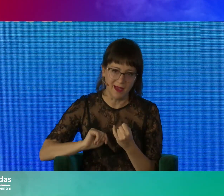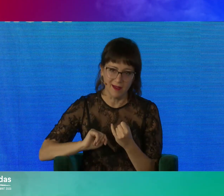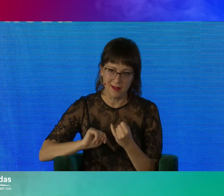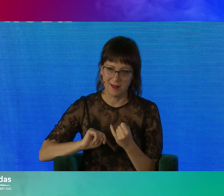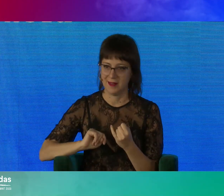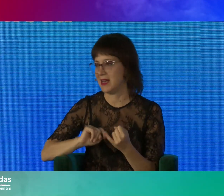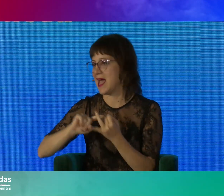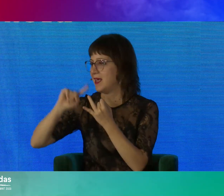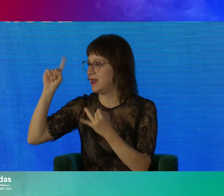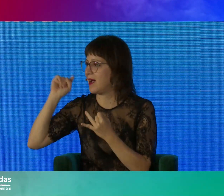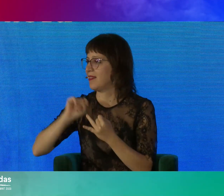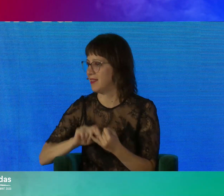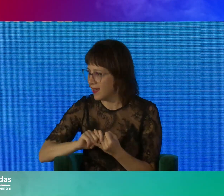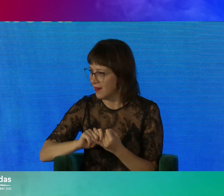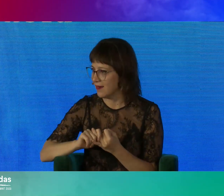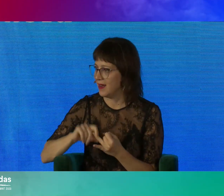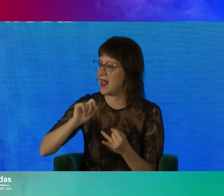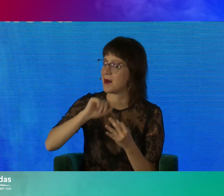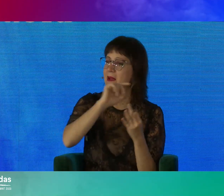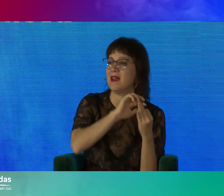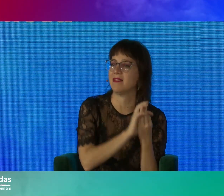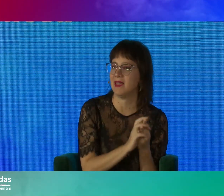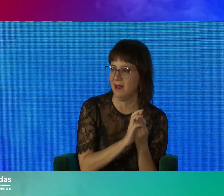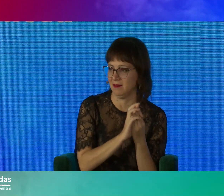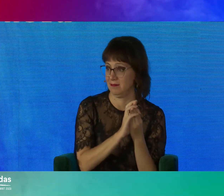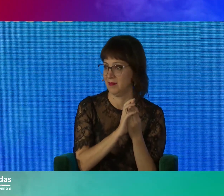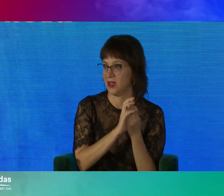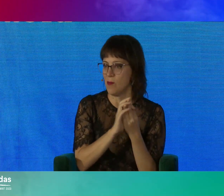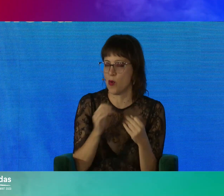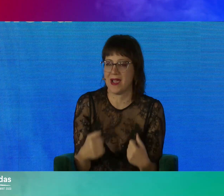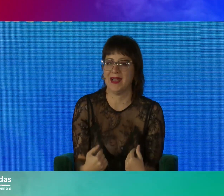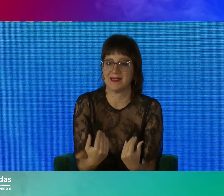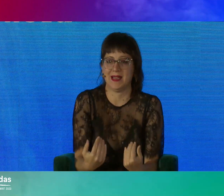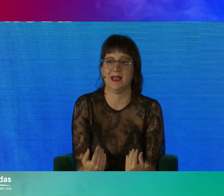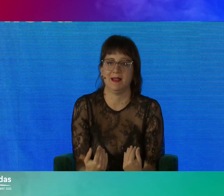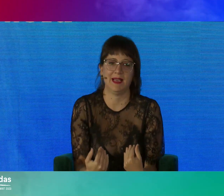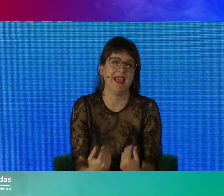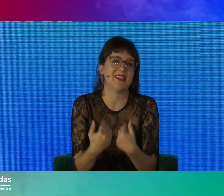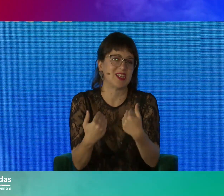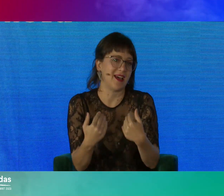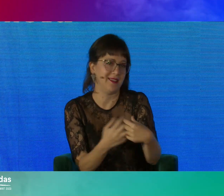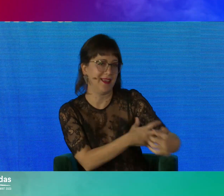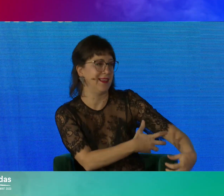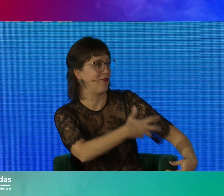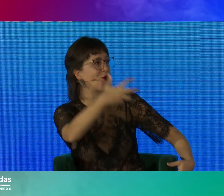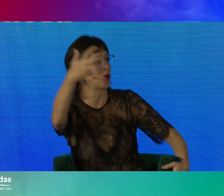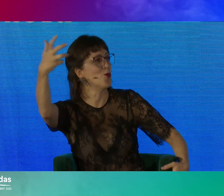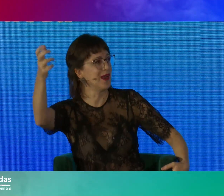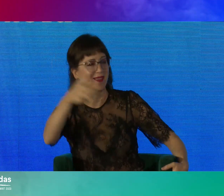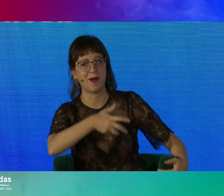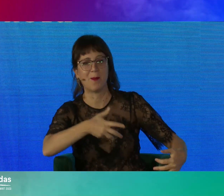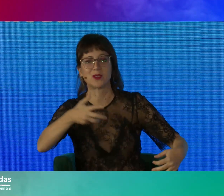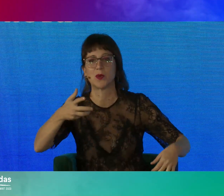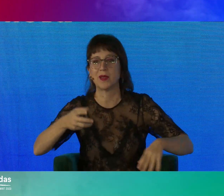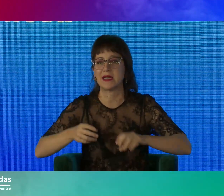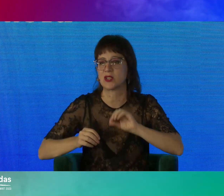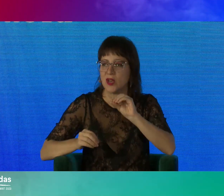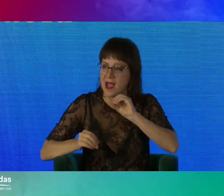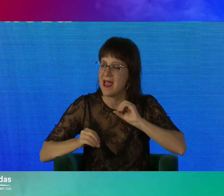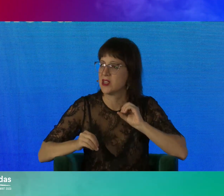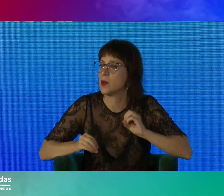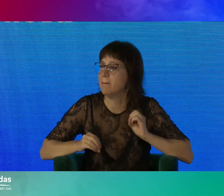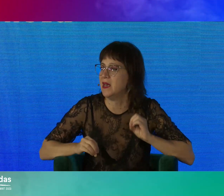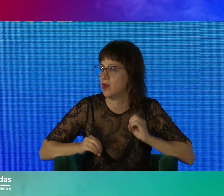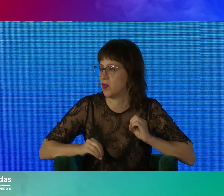de, la hija de, la hermana de, ¿no? Mujeres hechas de fortuna, digamos, por su propia